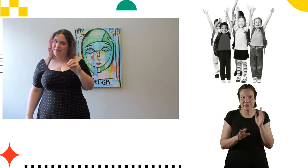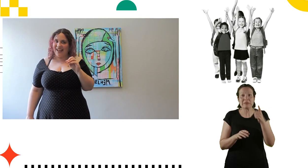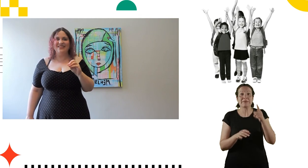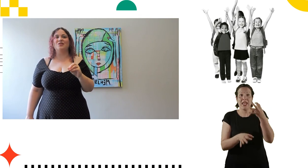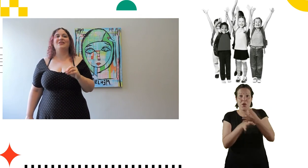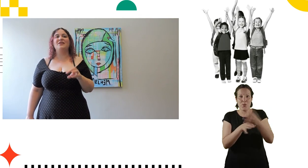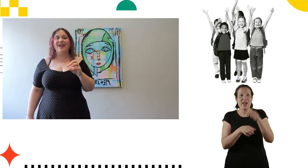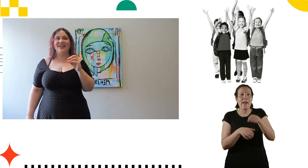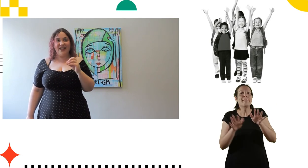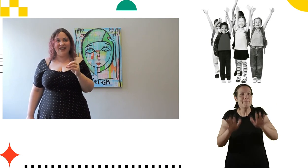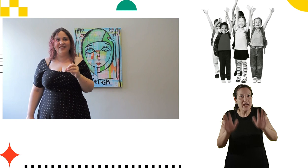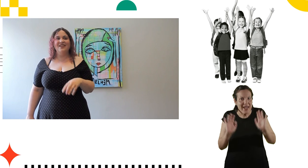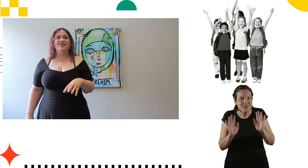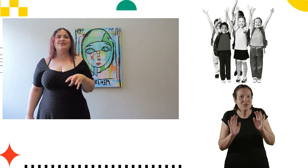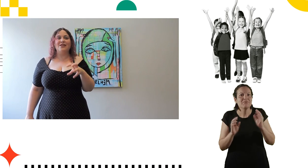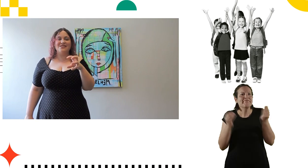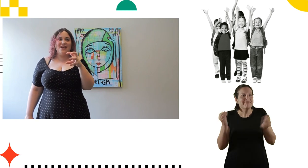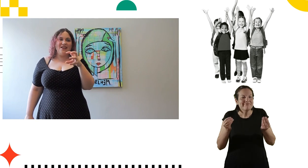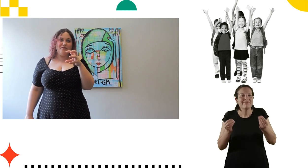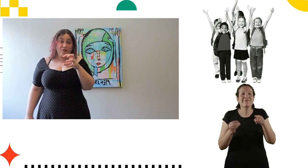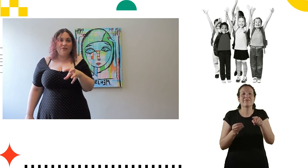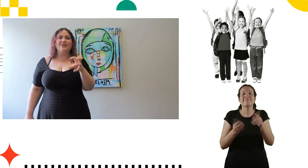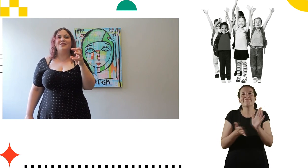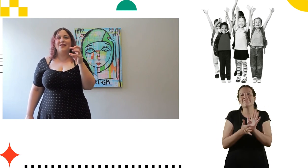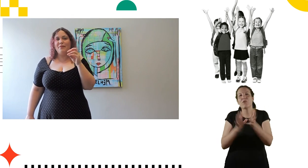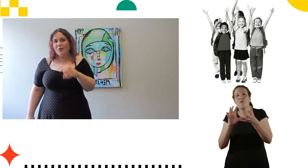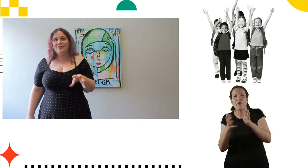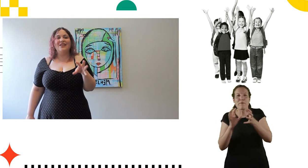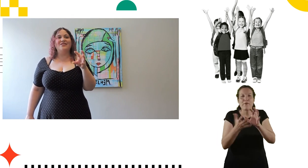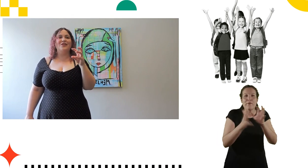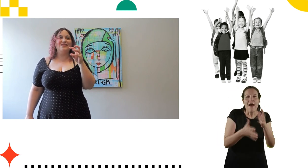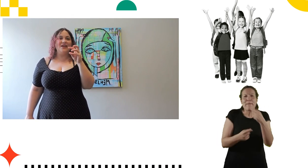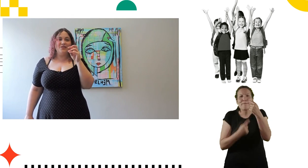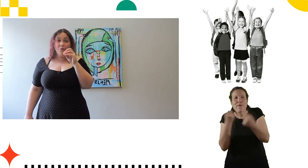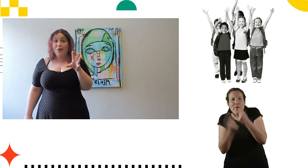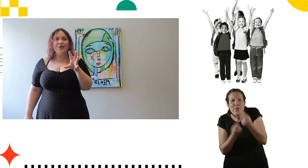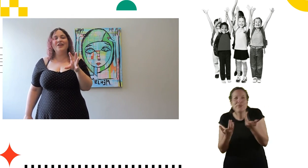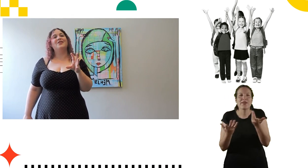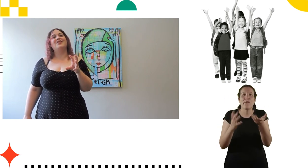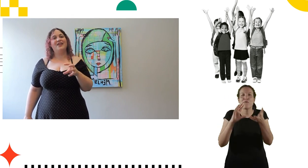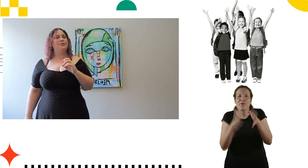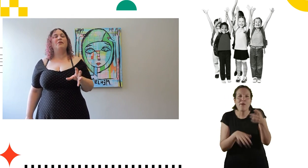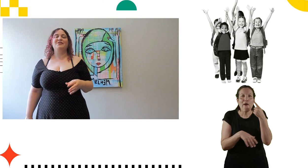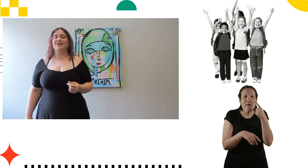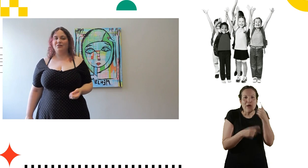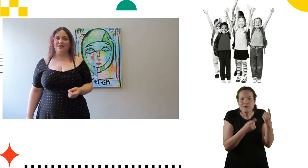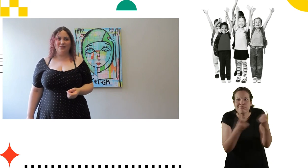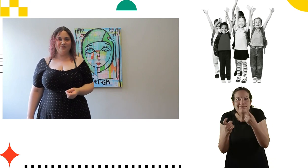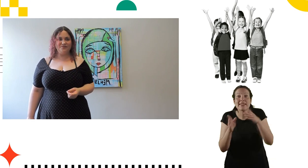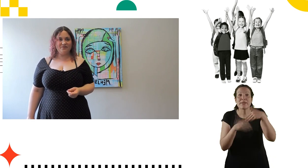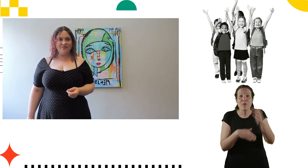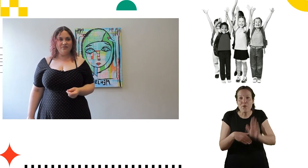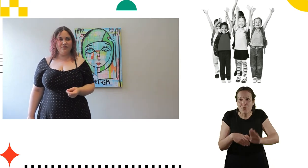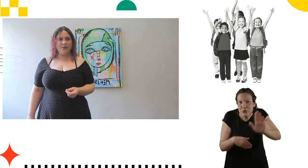está ahí para eso, está ahí para generar todas esas formas, todas esas preguntas, todos esos modos de conocer que después vamos a seguir